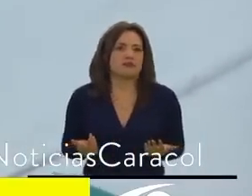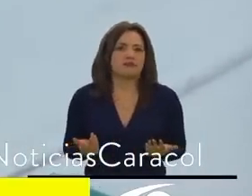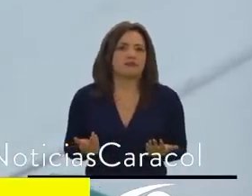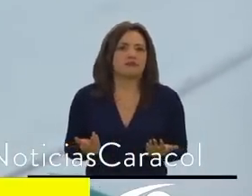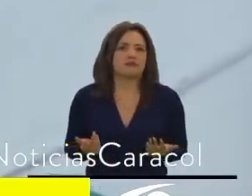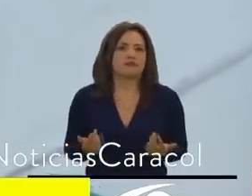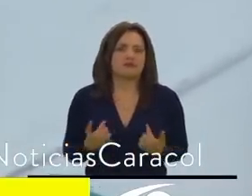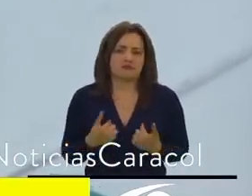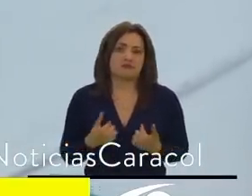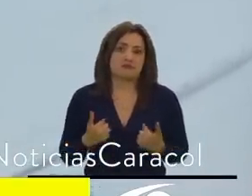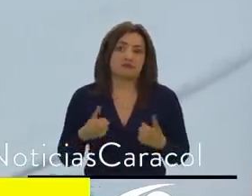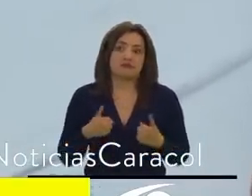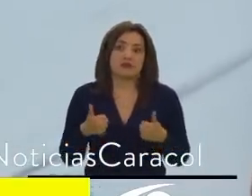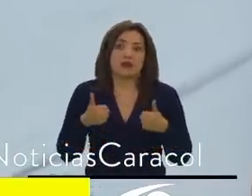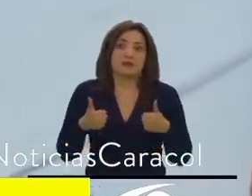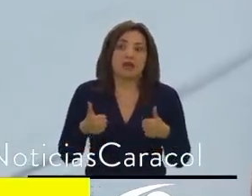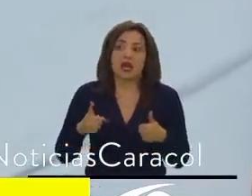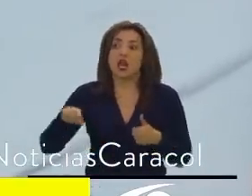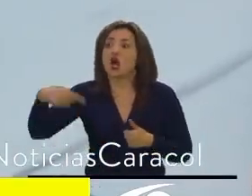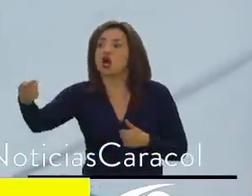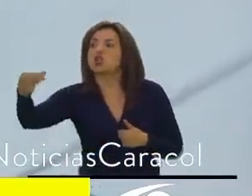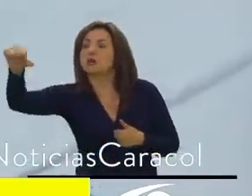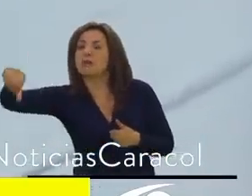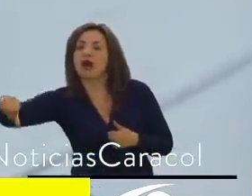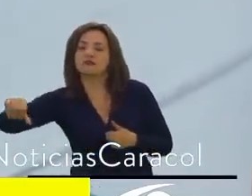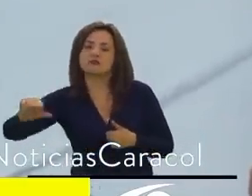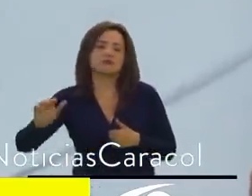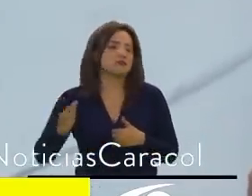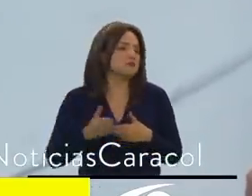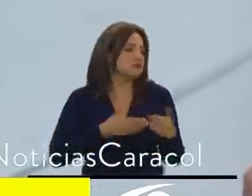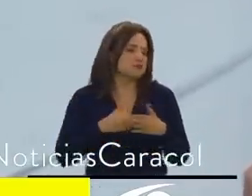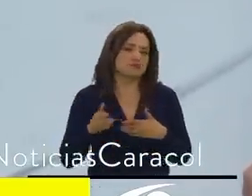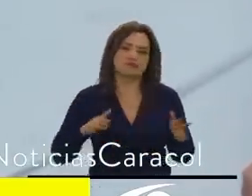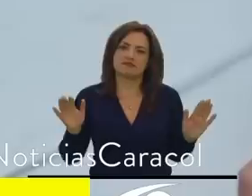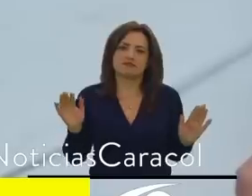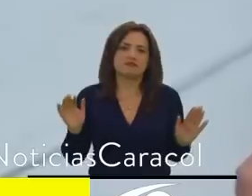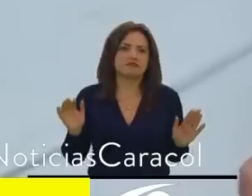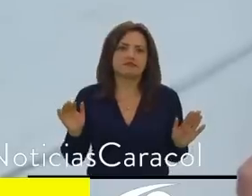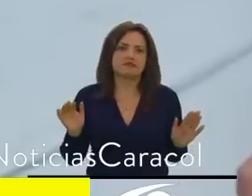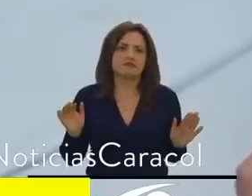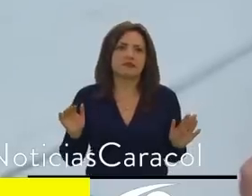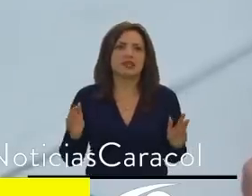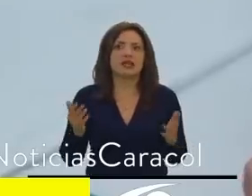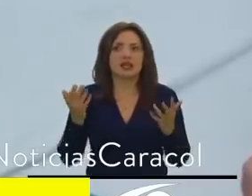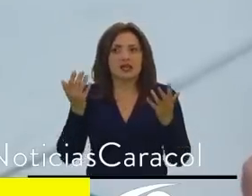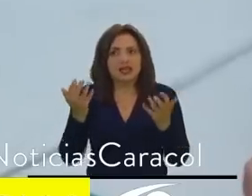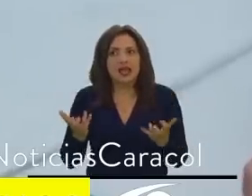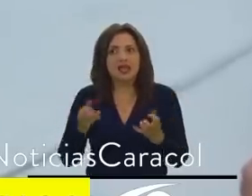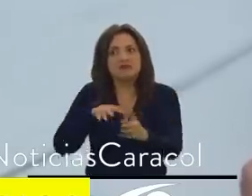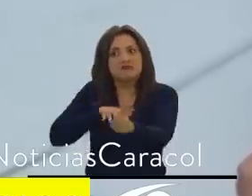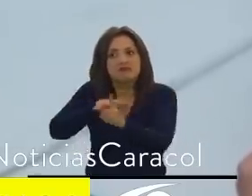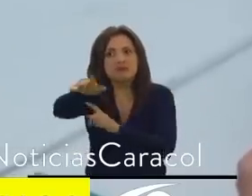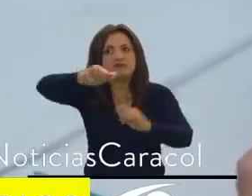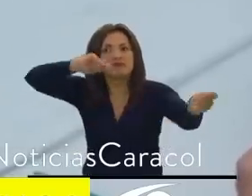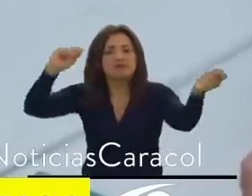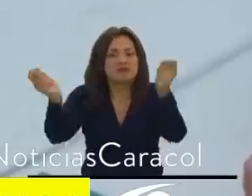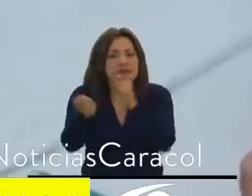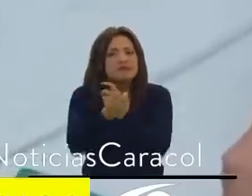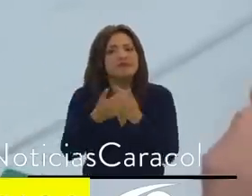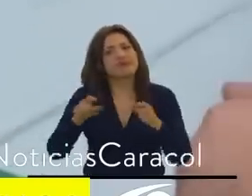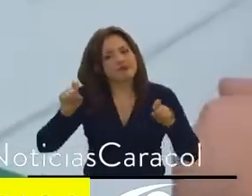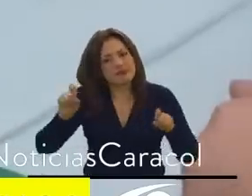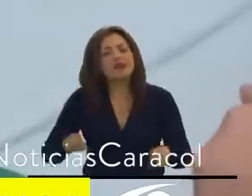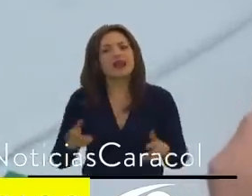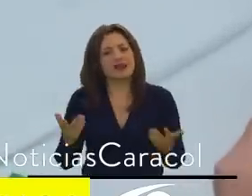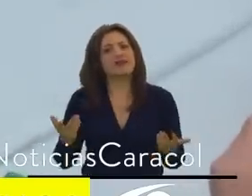si a mí me va bien y al otro le va mal, pues no me importa. Y si queremos generar un cambio, tenemos que